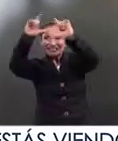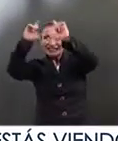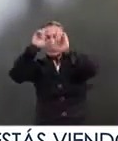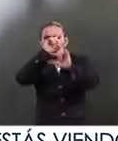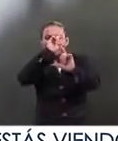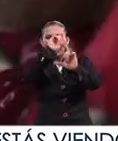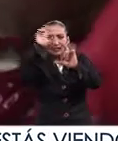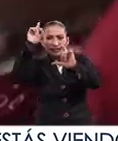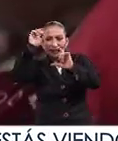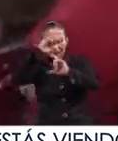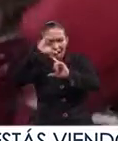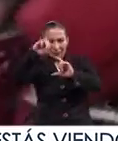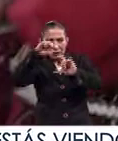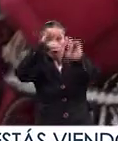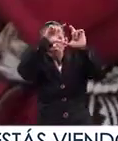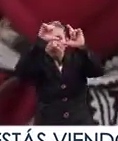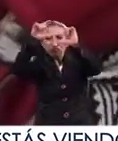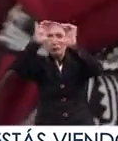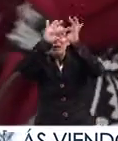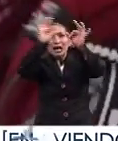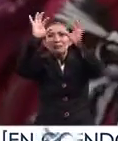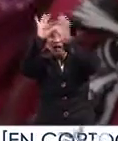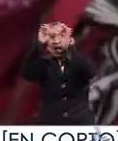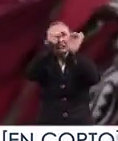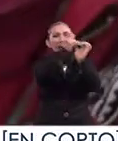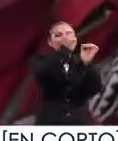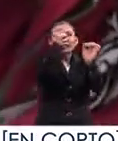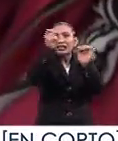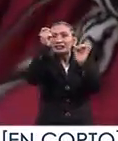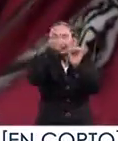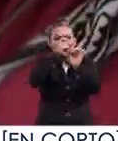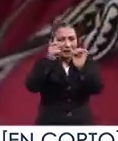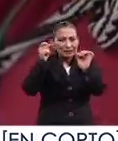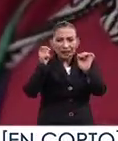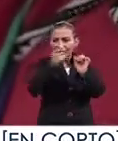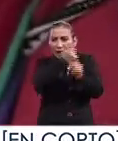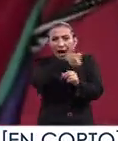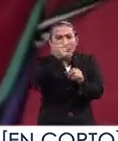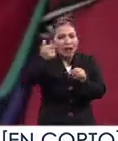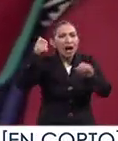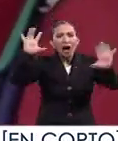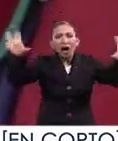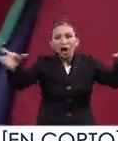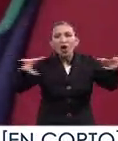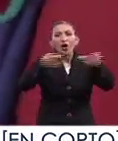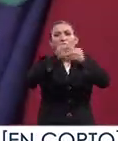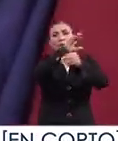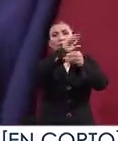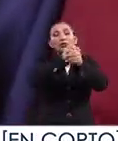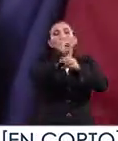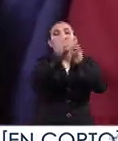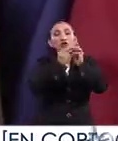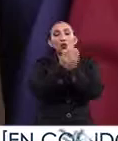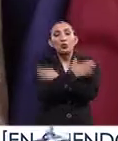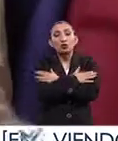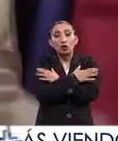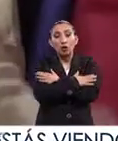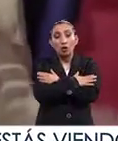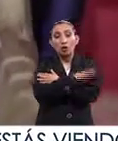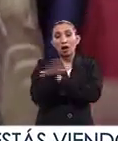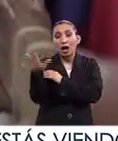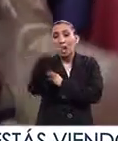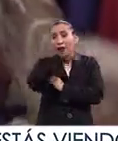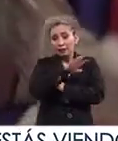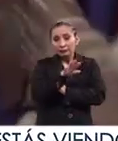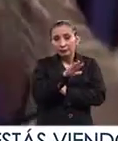30 por 30, ¿no? Uh-huh. Que vaya explicando él poco a poco toda la cosmogonía del mundo huichol, uh-huh, la